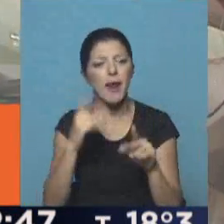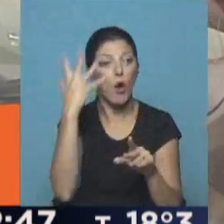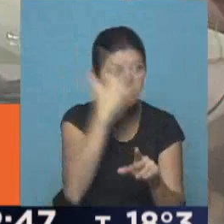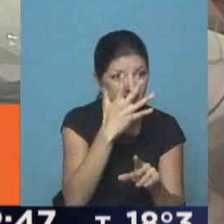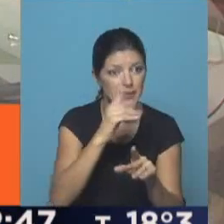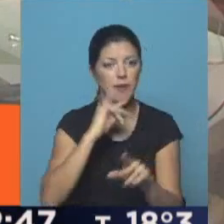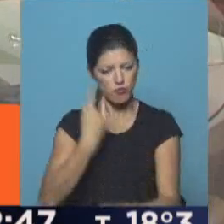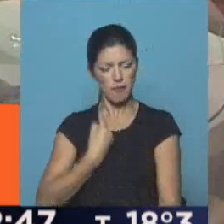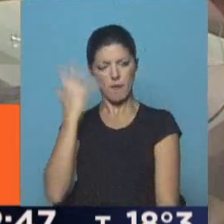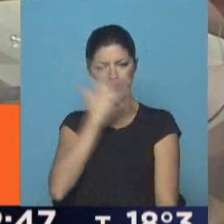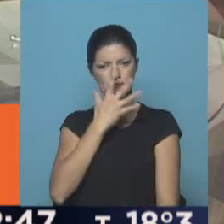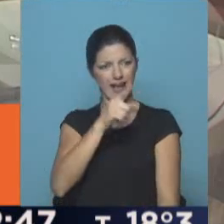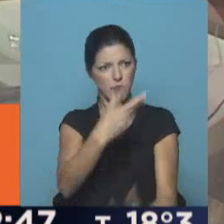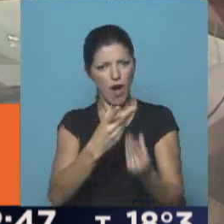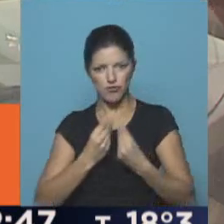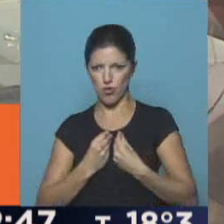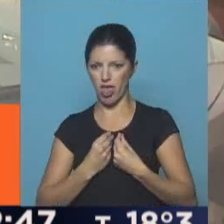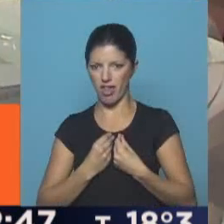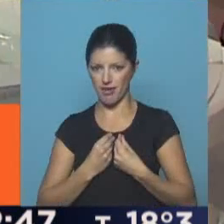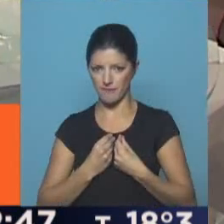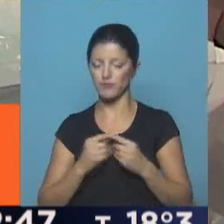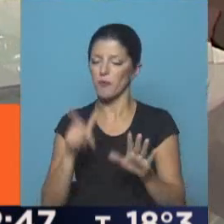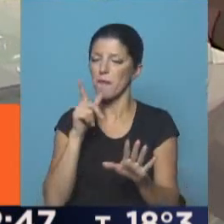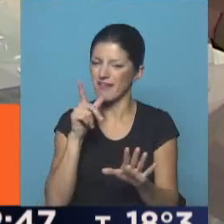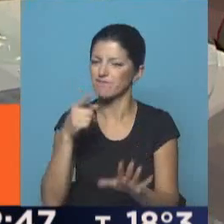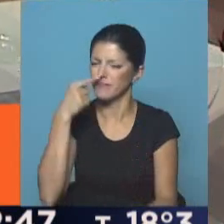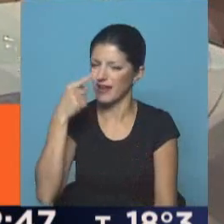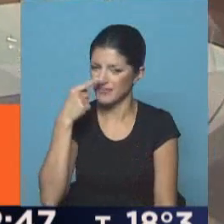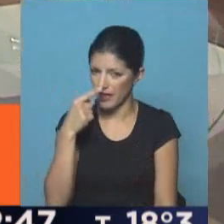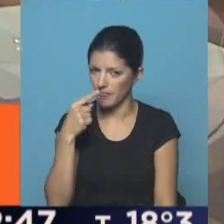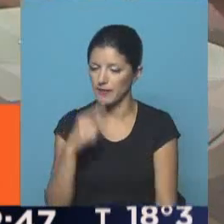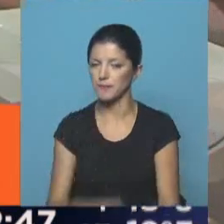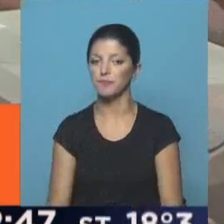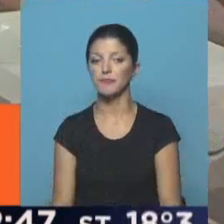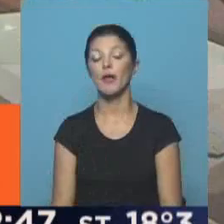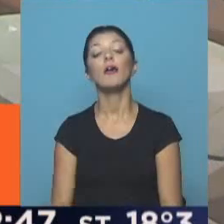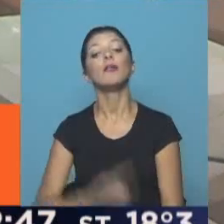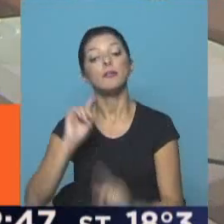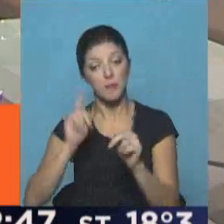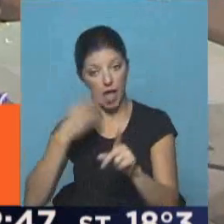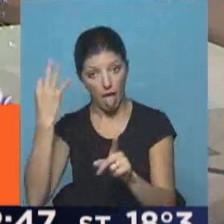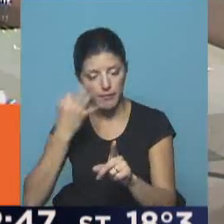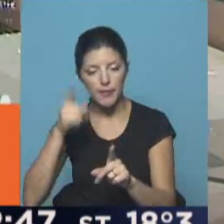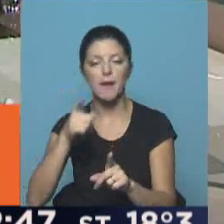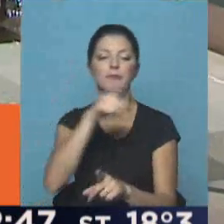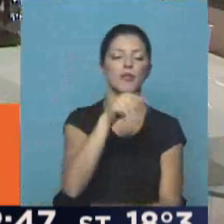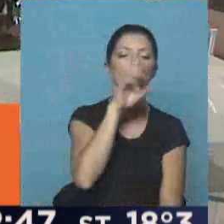tiene algo para aportar. Eso me parece bien interesante, y es cierto lo de Theresa May, que actuó con una